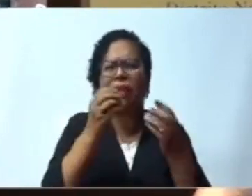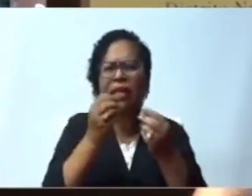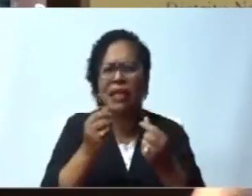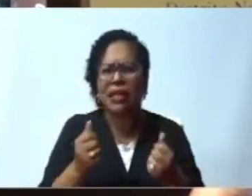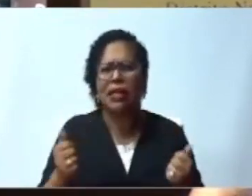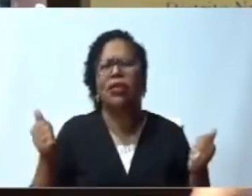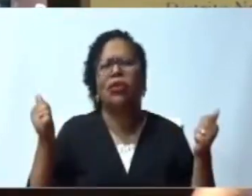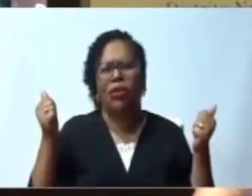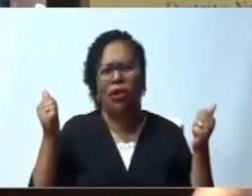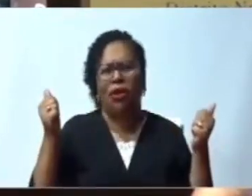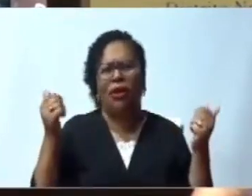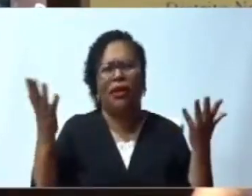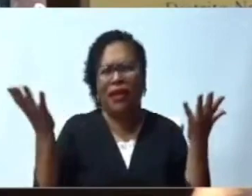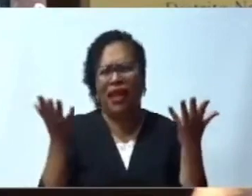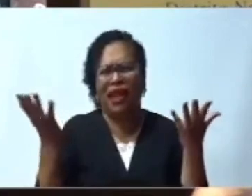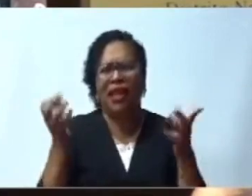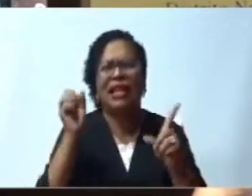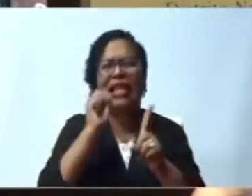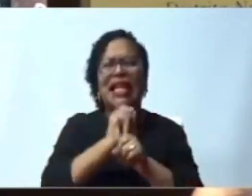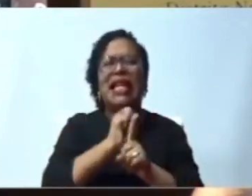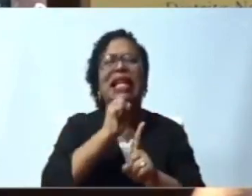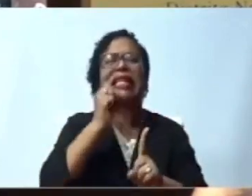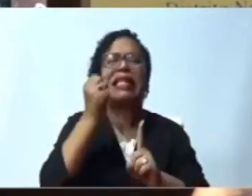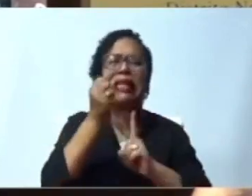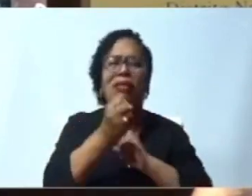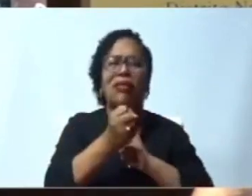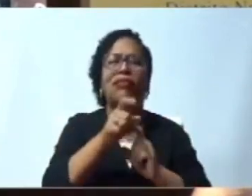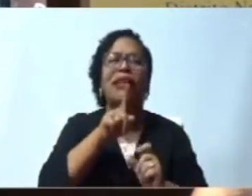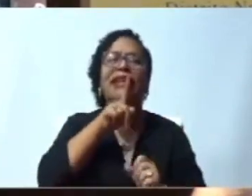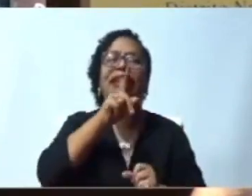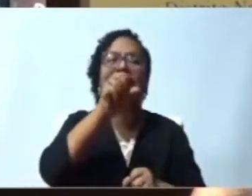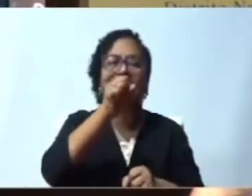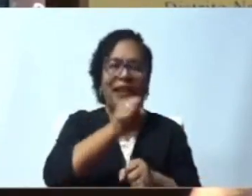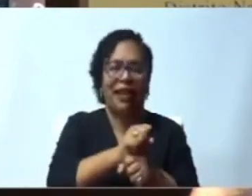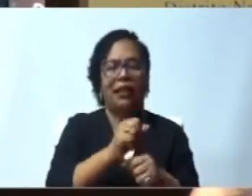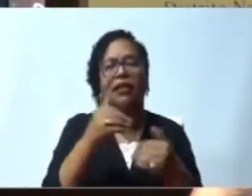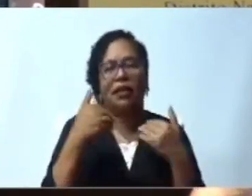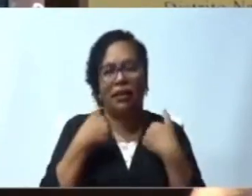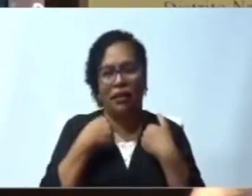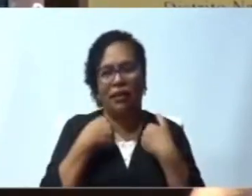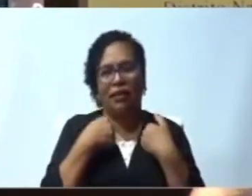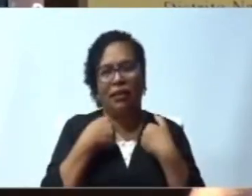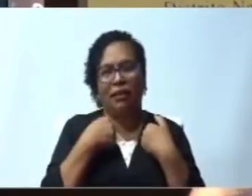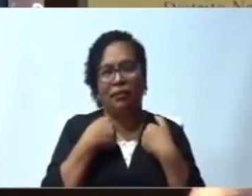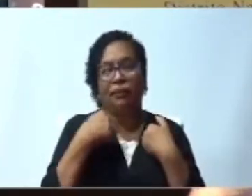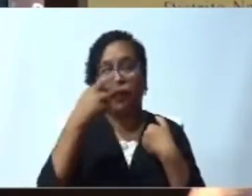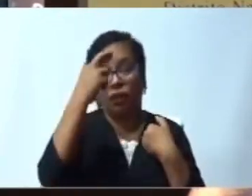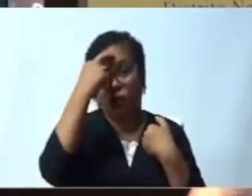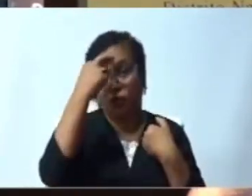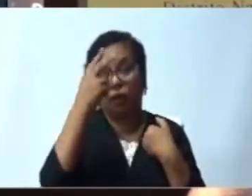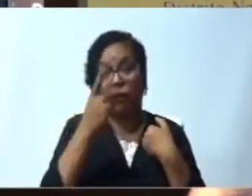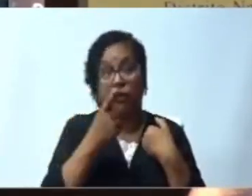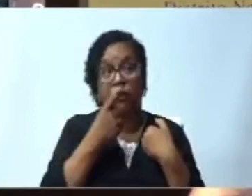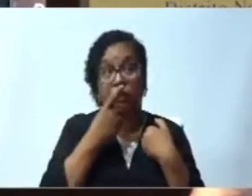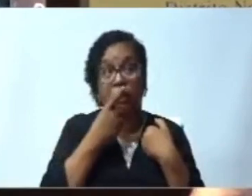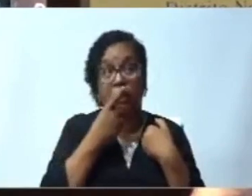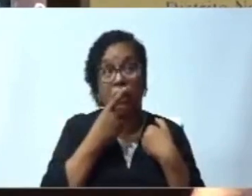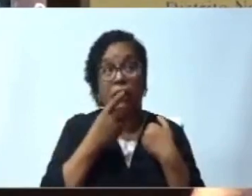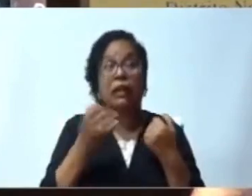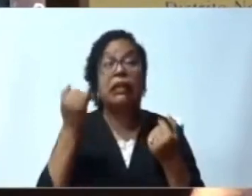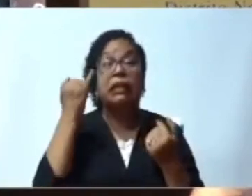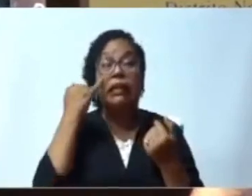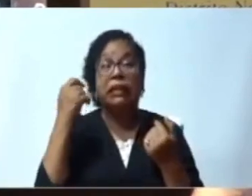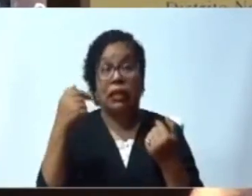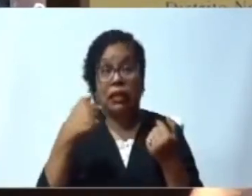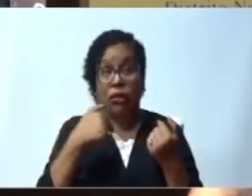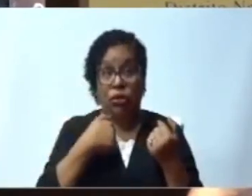situación real que tiene el país en todos lugares. Si yo concentro en Santo Domingo todas esas